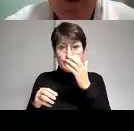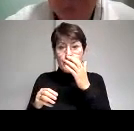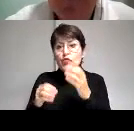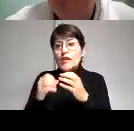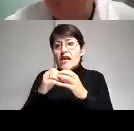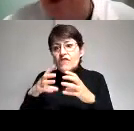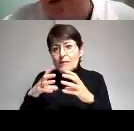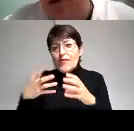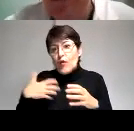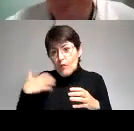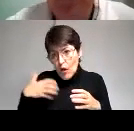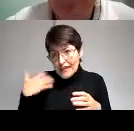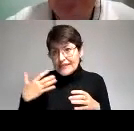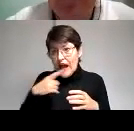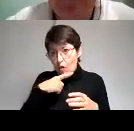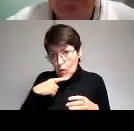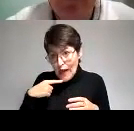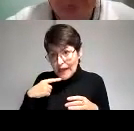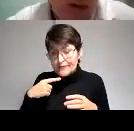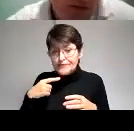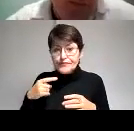es molesta, pero es